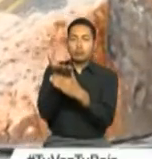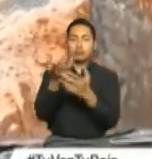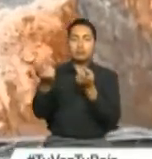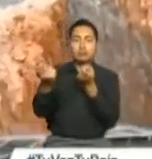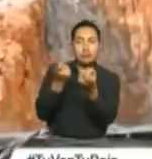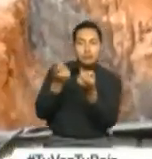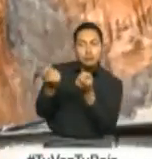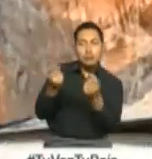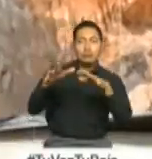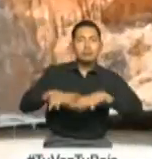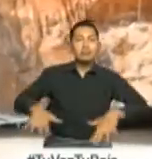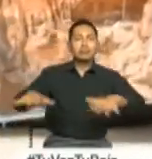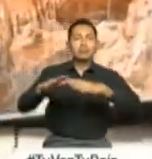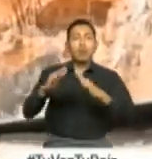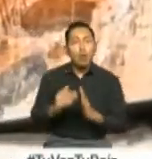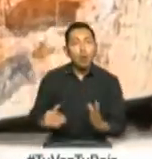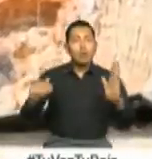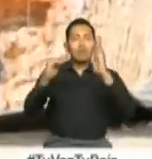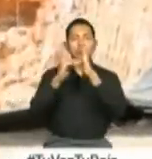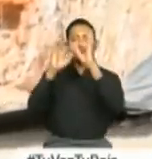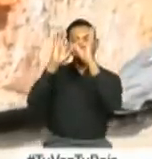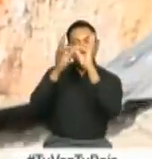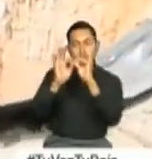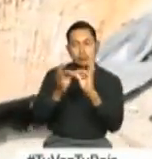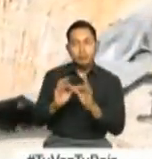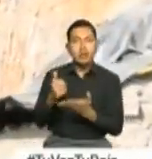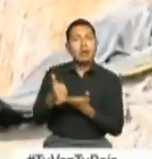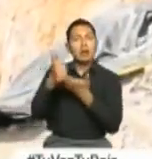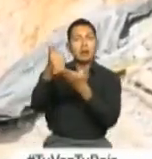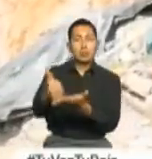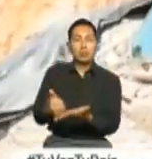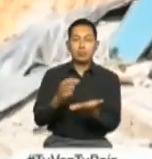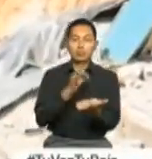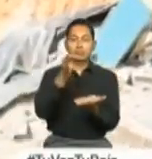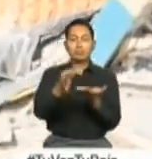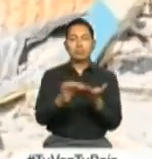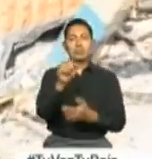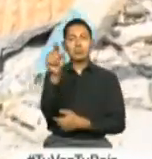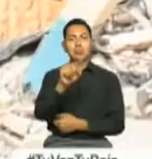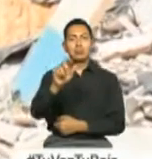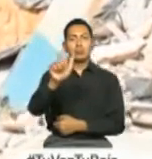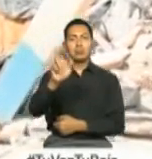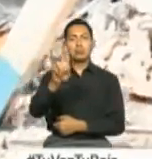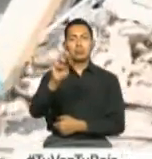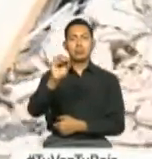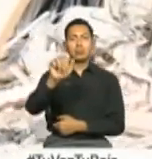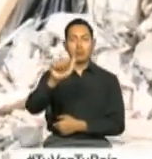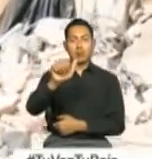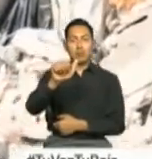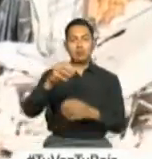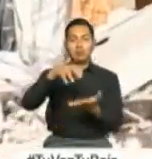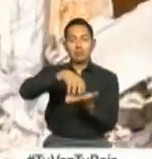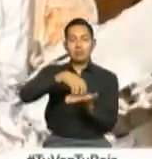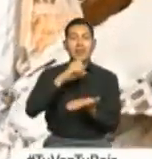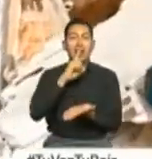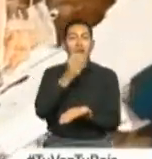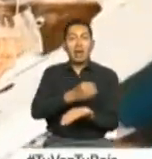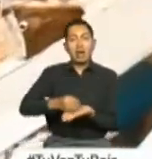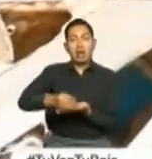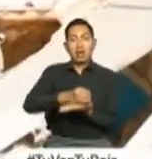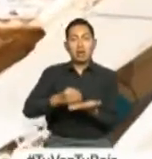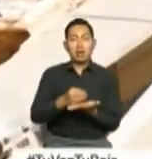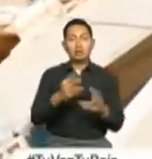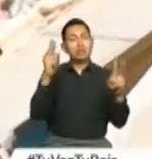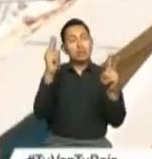y fomento productivo del área minera de Portobelo-Zaruma en la provincia de El Oro, afectada por hundimientos que hacen peligrar la vida de